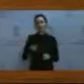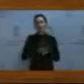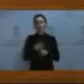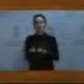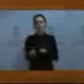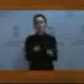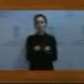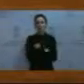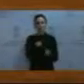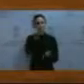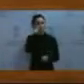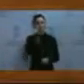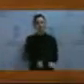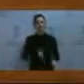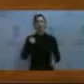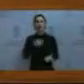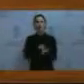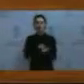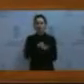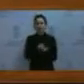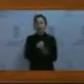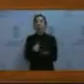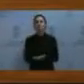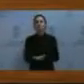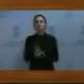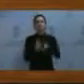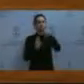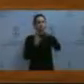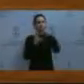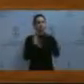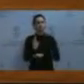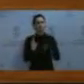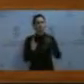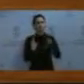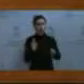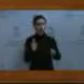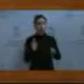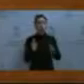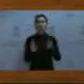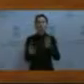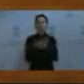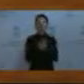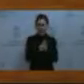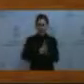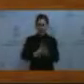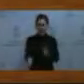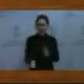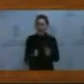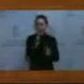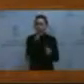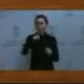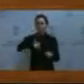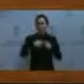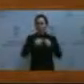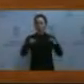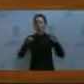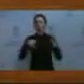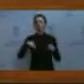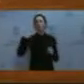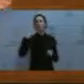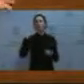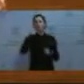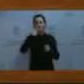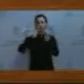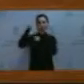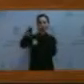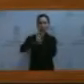de la Inspección General de Servicios se refleja en la propia presentación y defensa de una proposición no de ley que se aprobó en esta Junta el pasado año